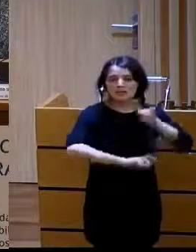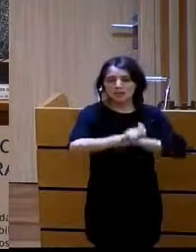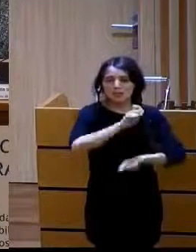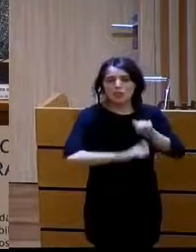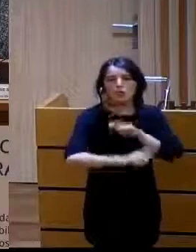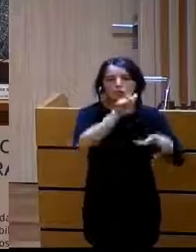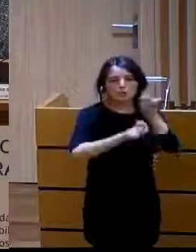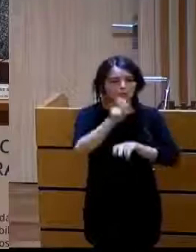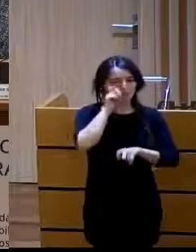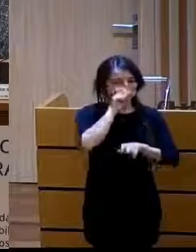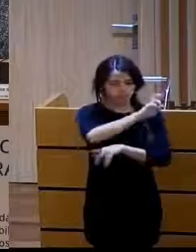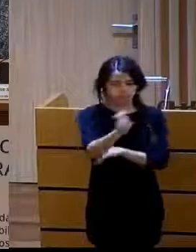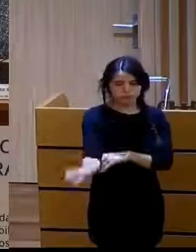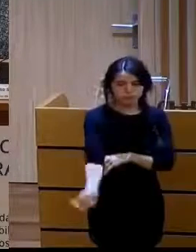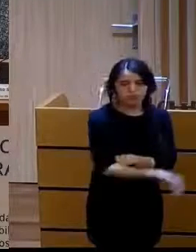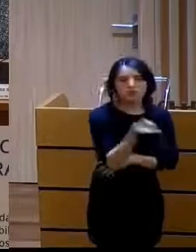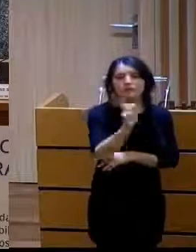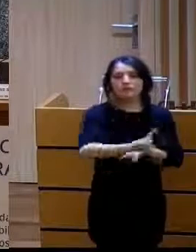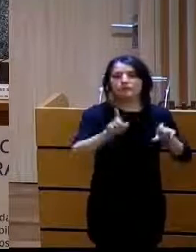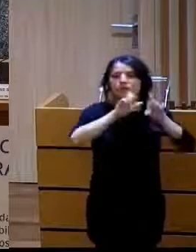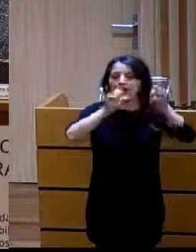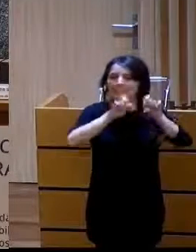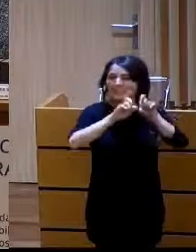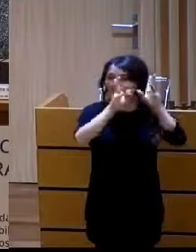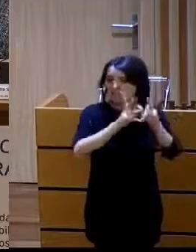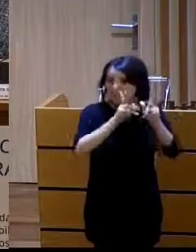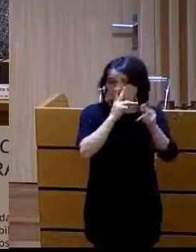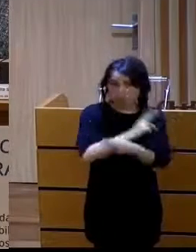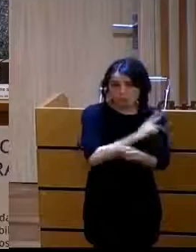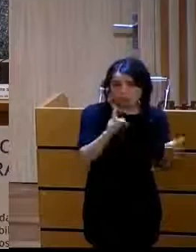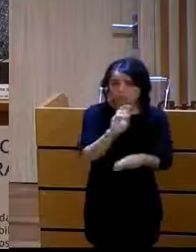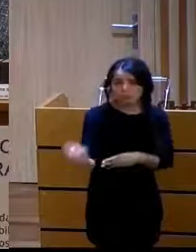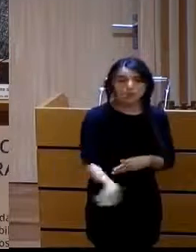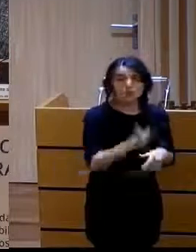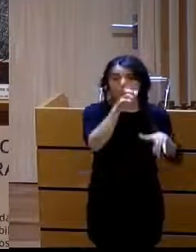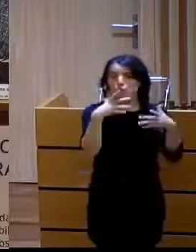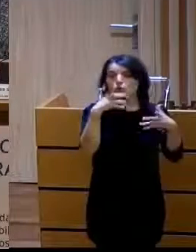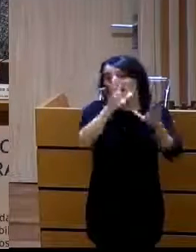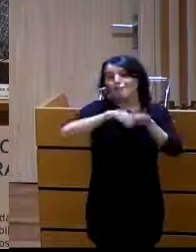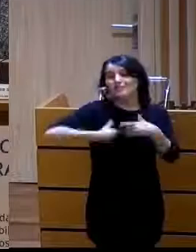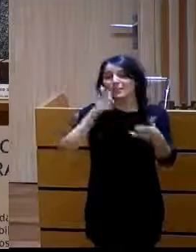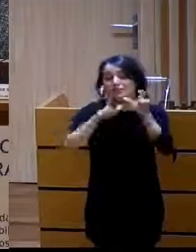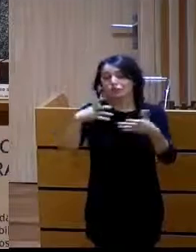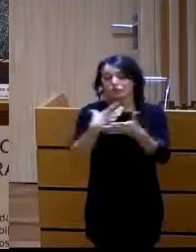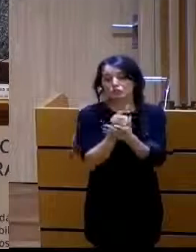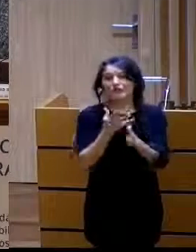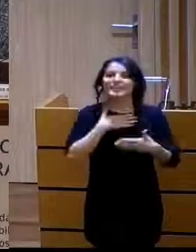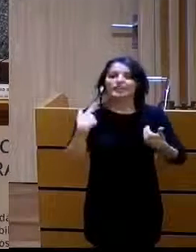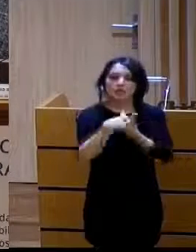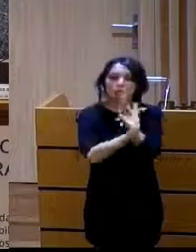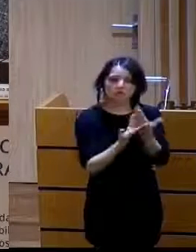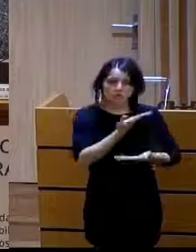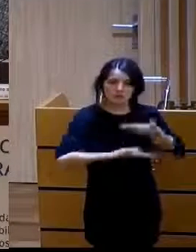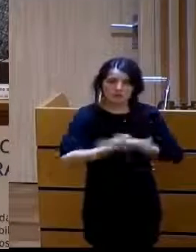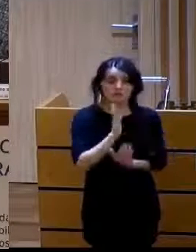administración pública y todos aquellos que quieren contribuir. Por eso ese premio es para todos y cada uno de nosotros. Por eso quiero darle las